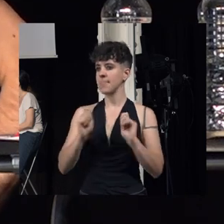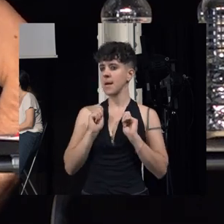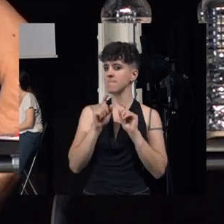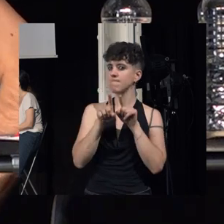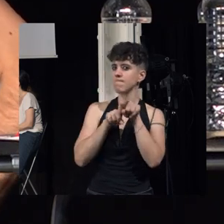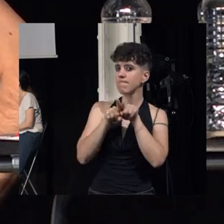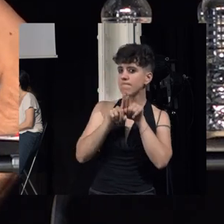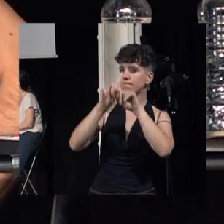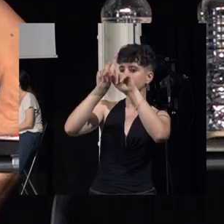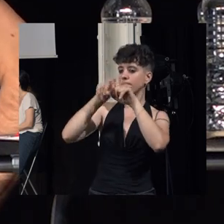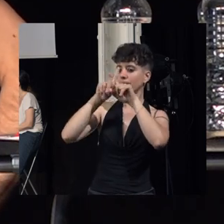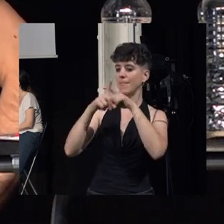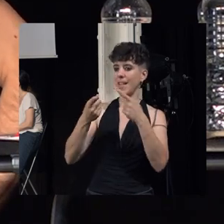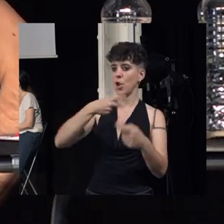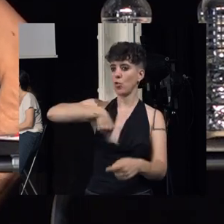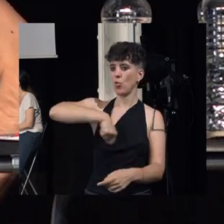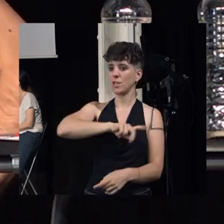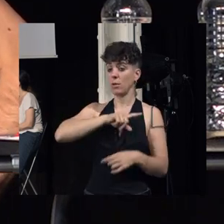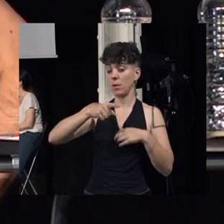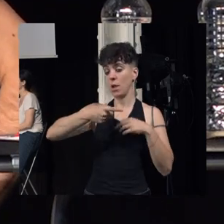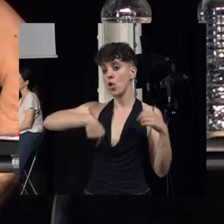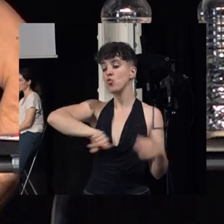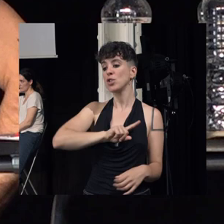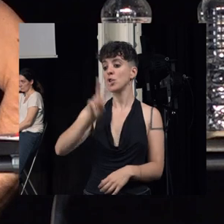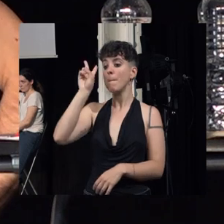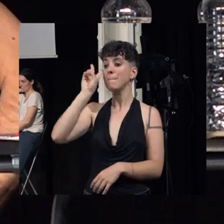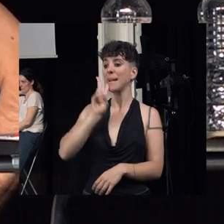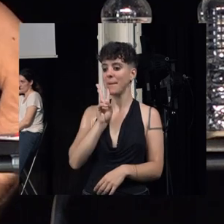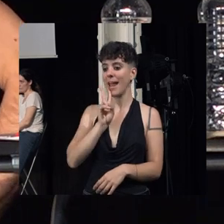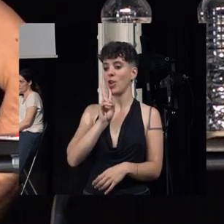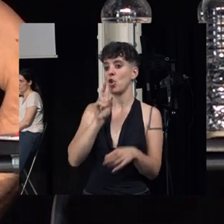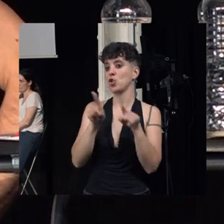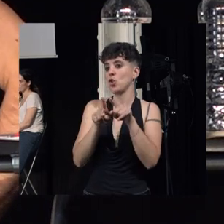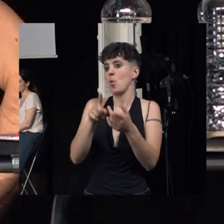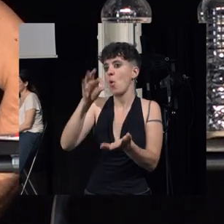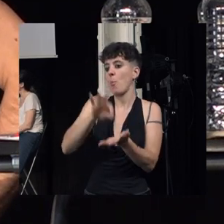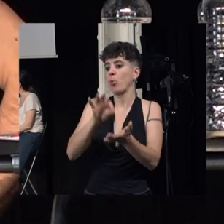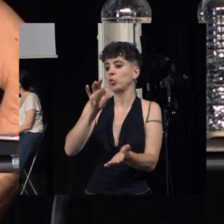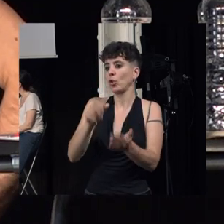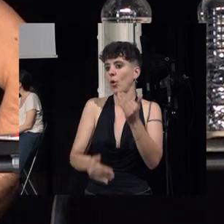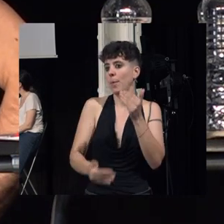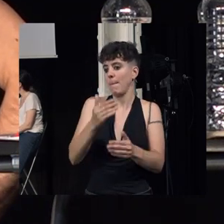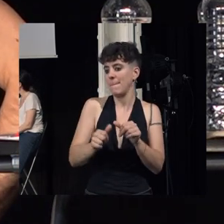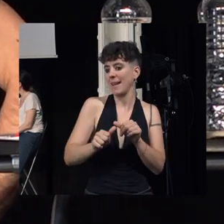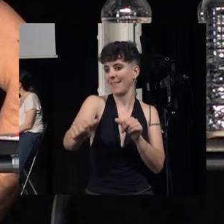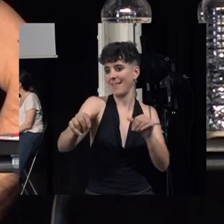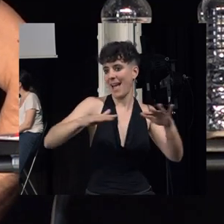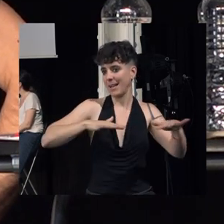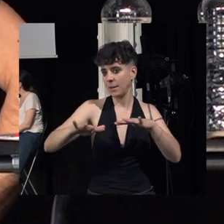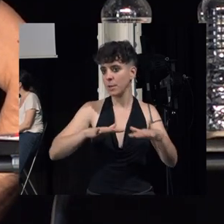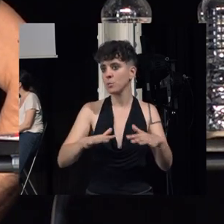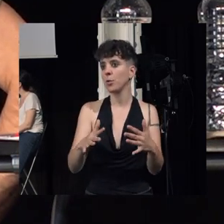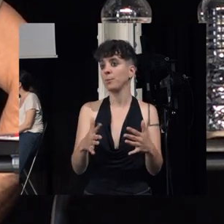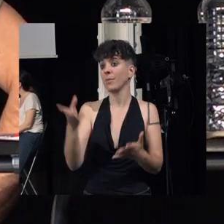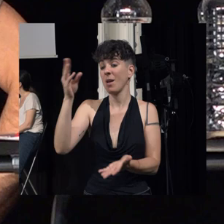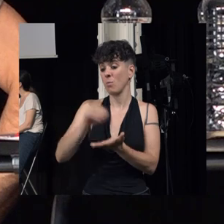propios privilegios, incluso nuestro punto de partida hacia el activismo. Y a